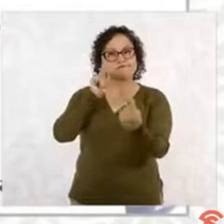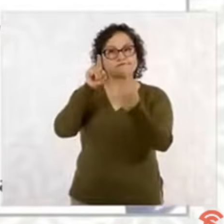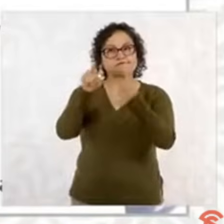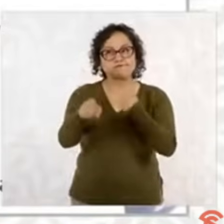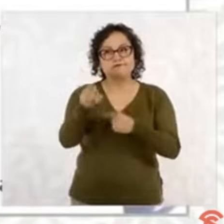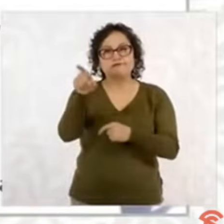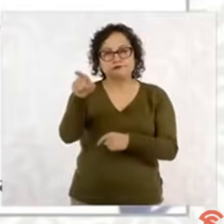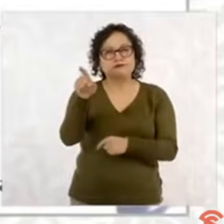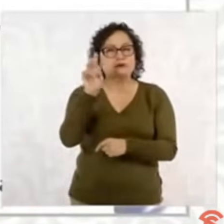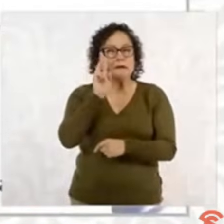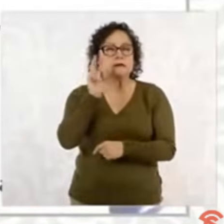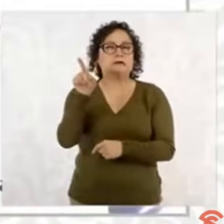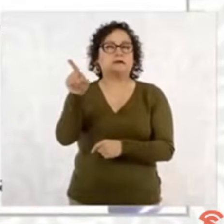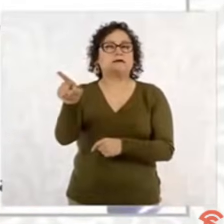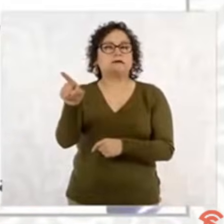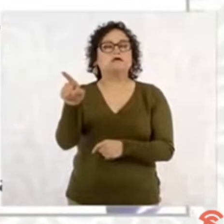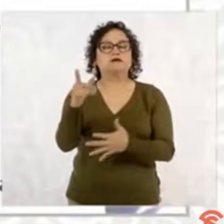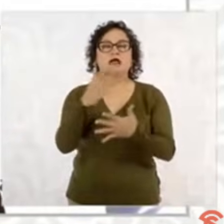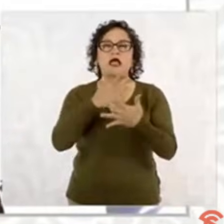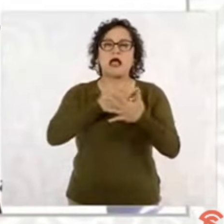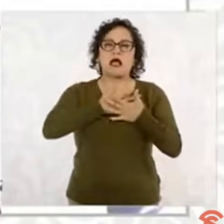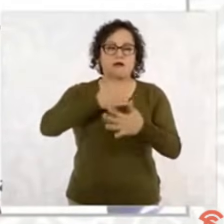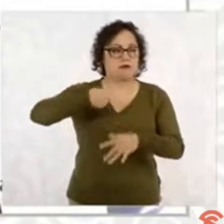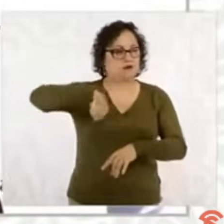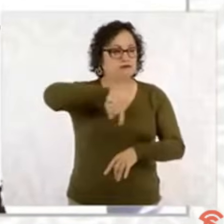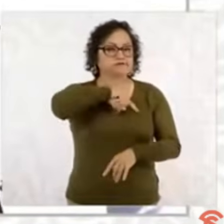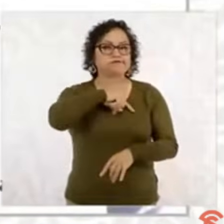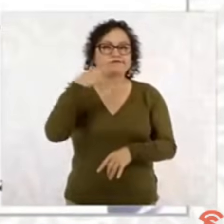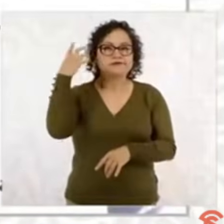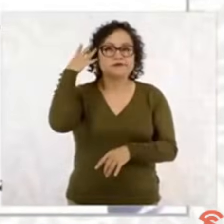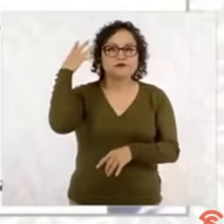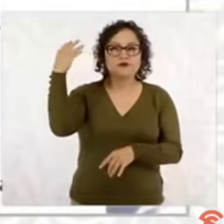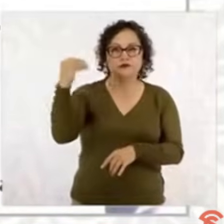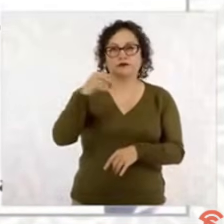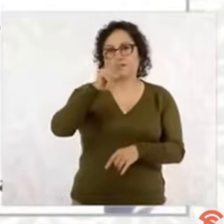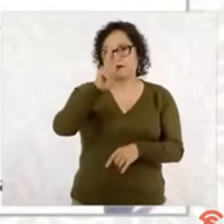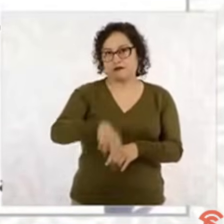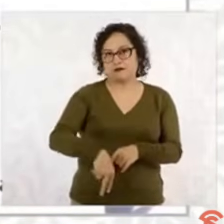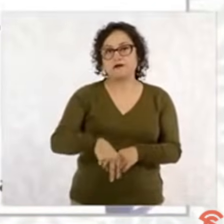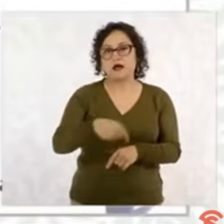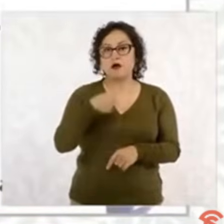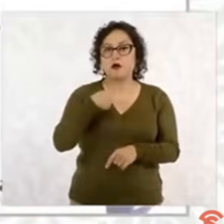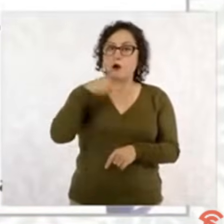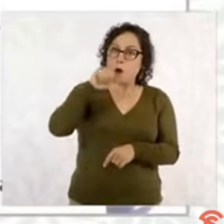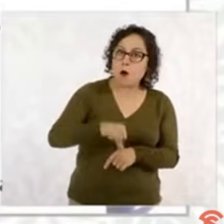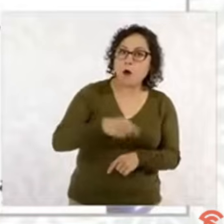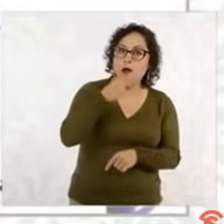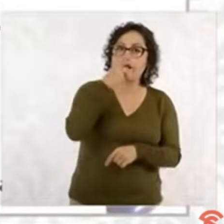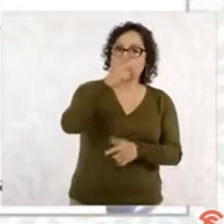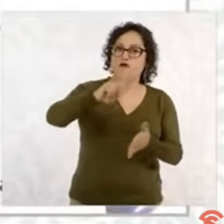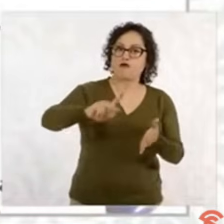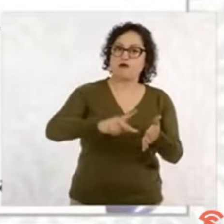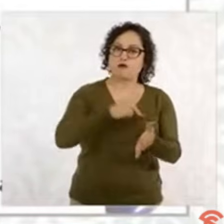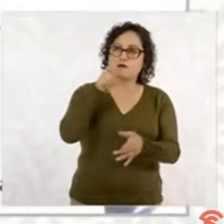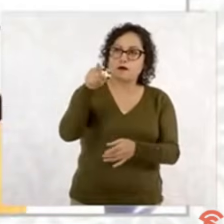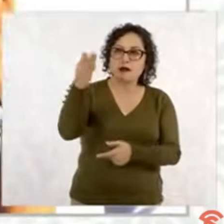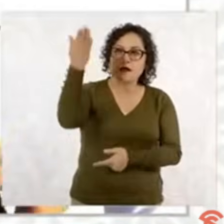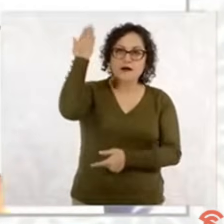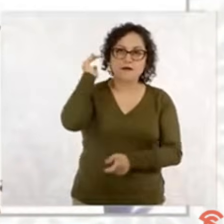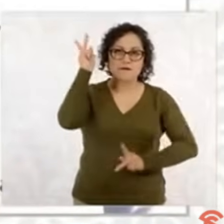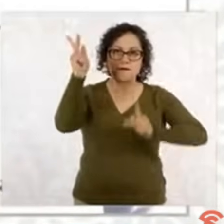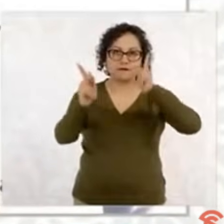por el pueblo de Colima. Yo lo decía en una visita a nuestro estado y lo quiero reiterar el día de hoy. De pronto, en el